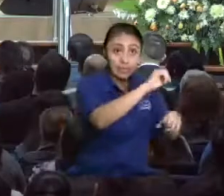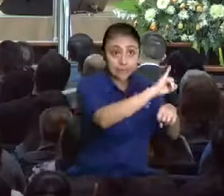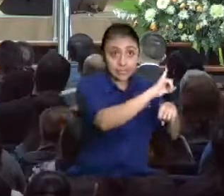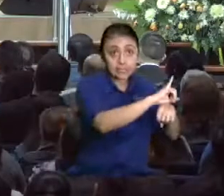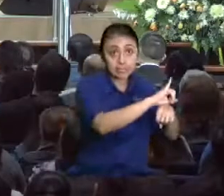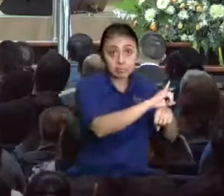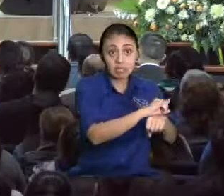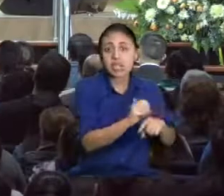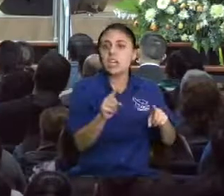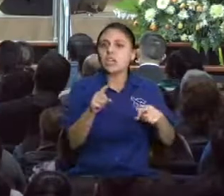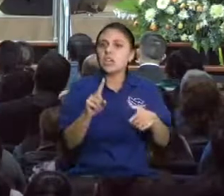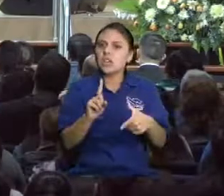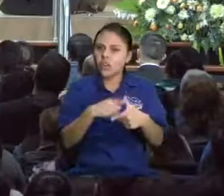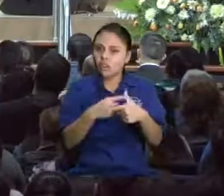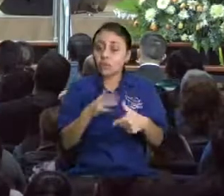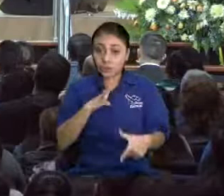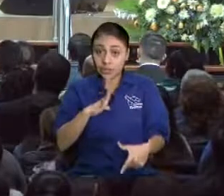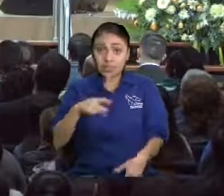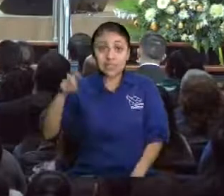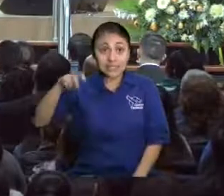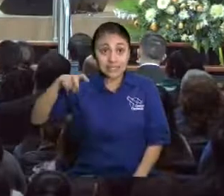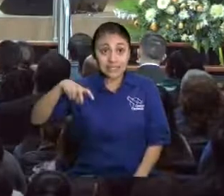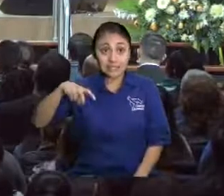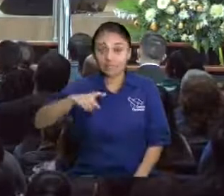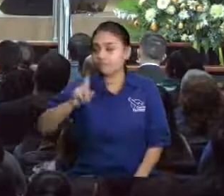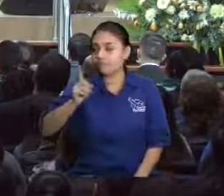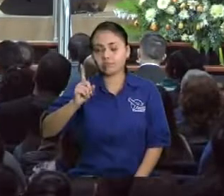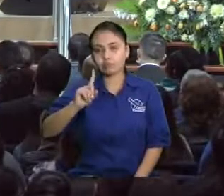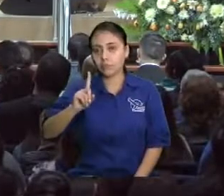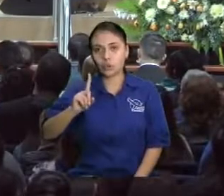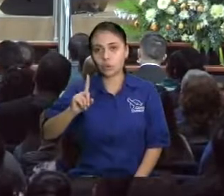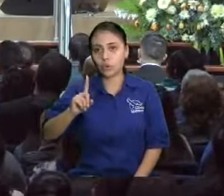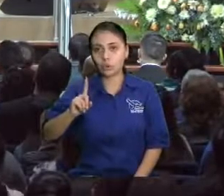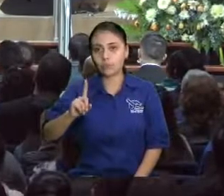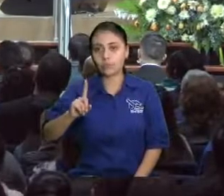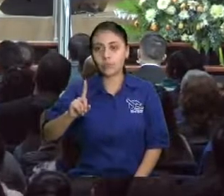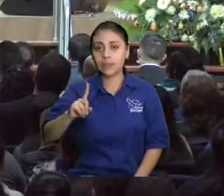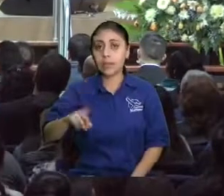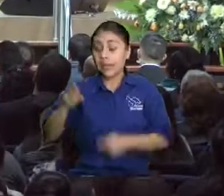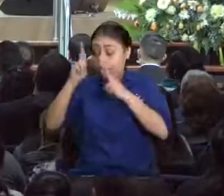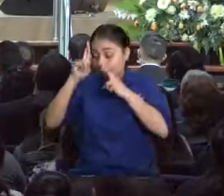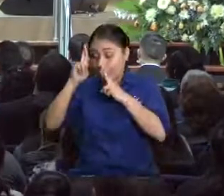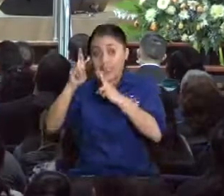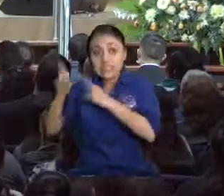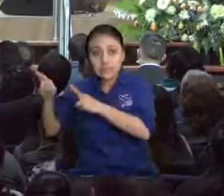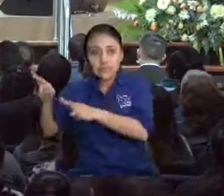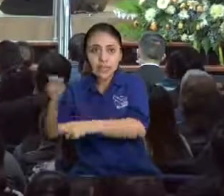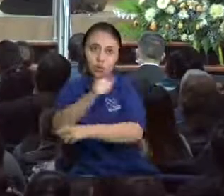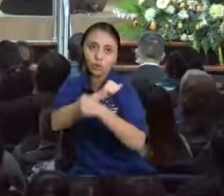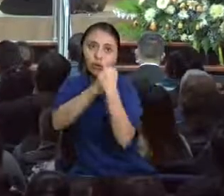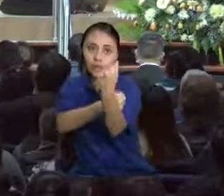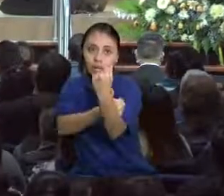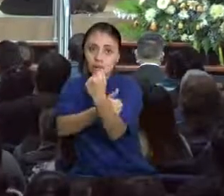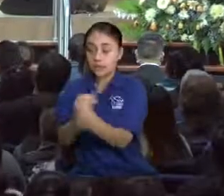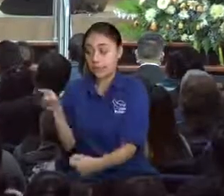algún tiempo para ellos, no piden permiso en el trabajo secular, sino que se ausentan de acá.